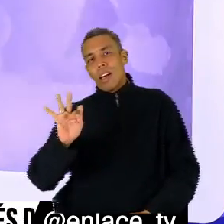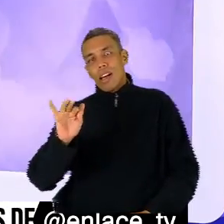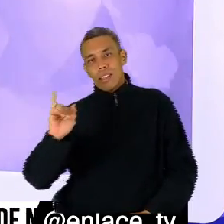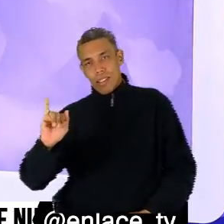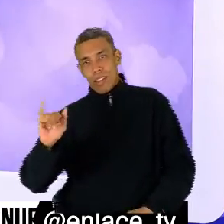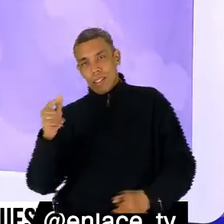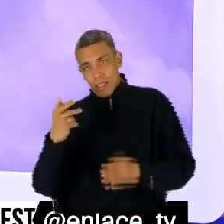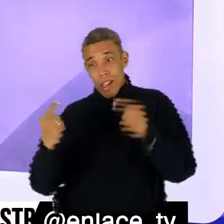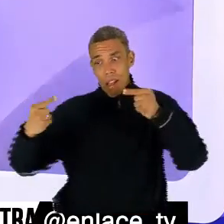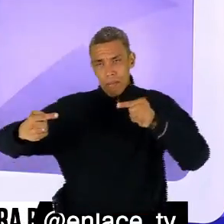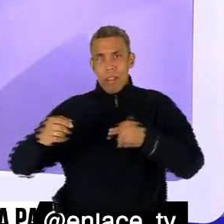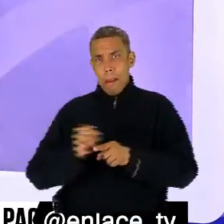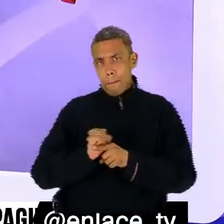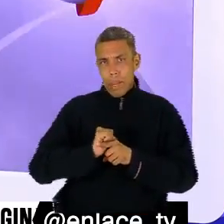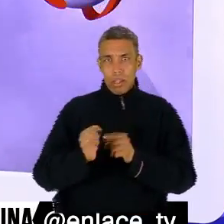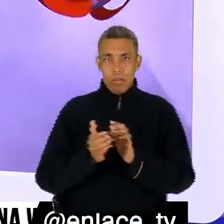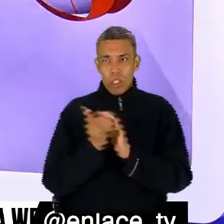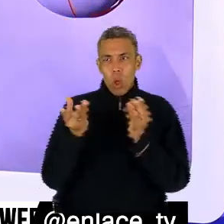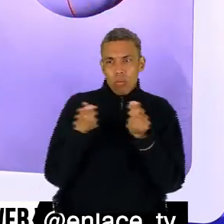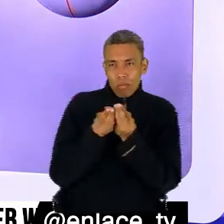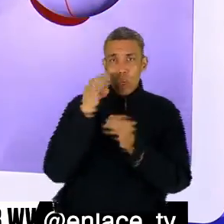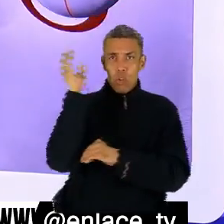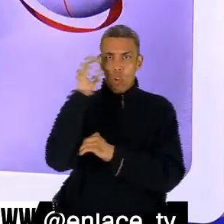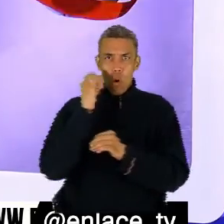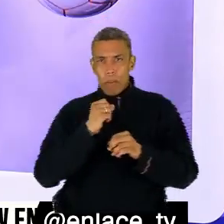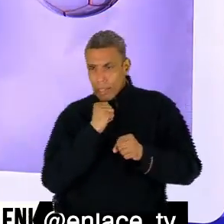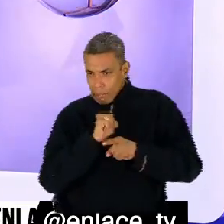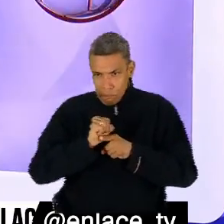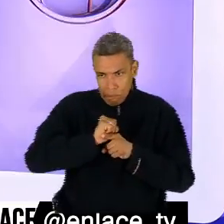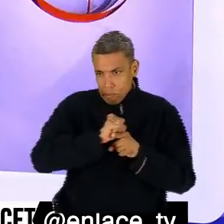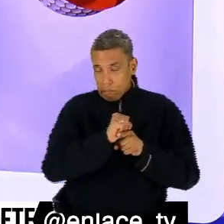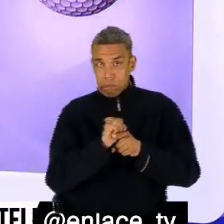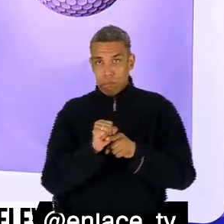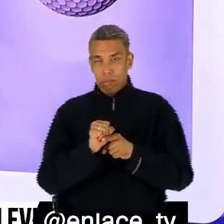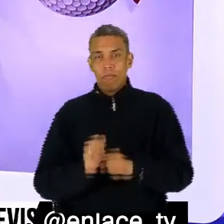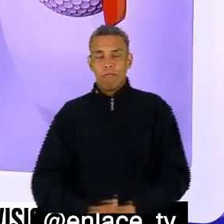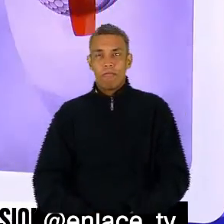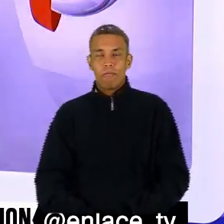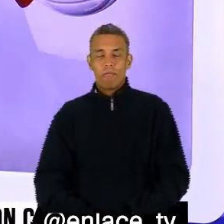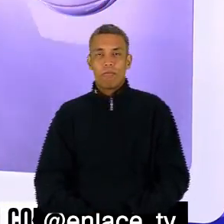Centenario en los Estados Unidos, donde Colombia abre con el equipo o la selección local.